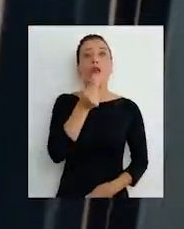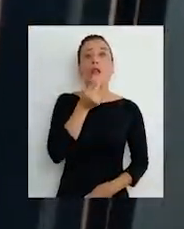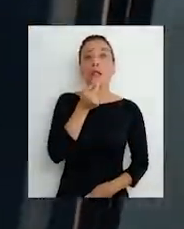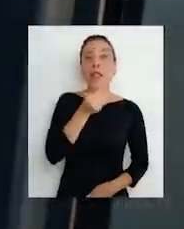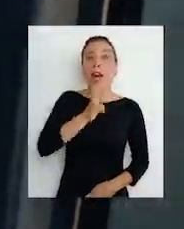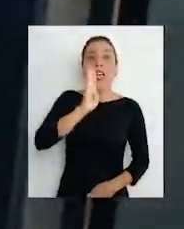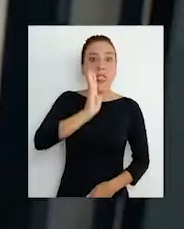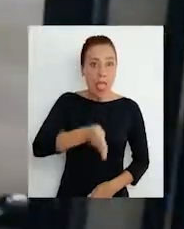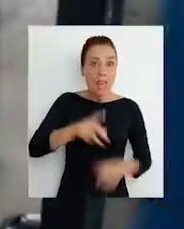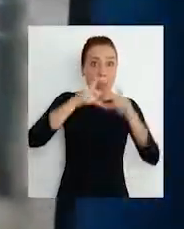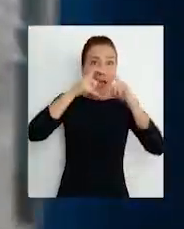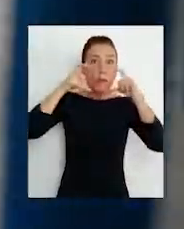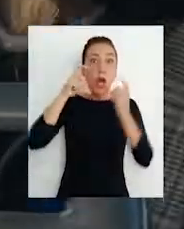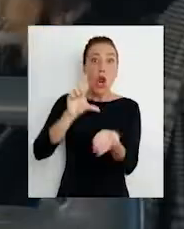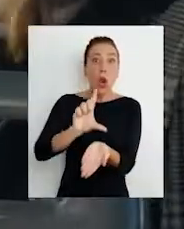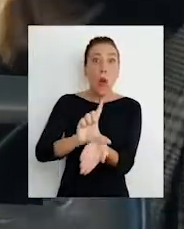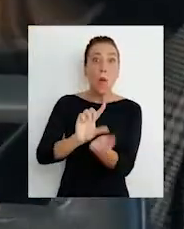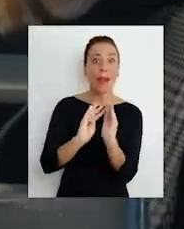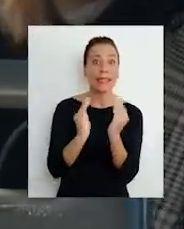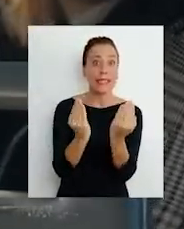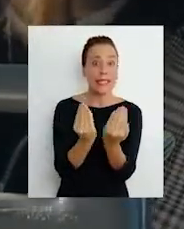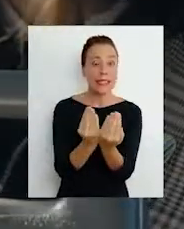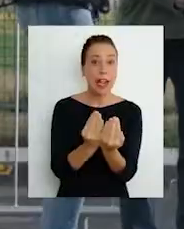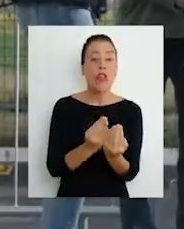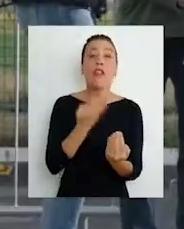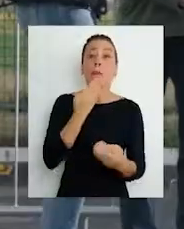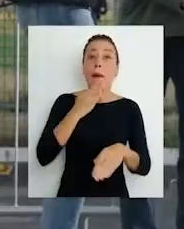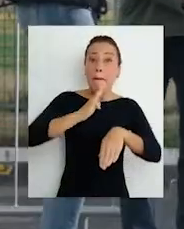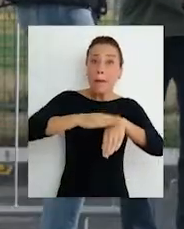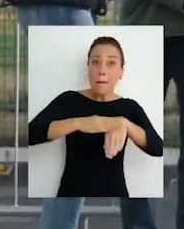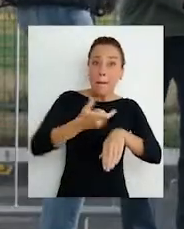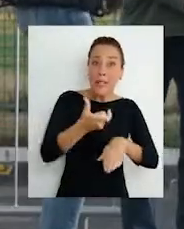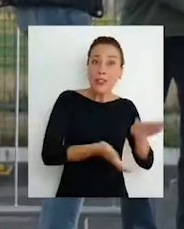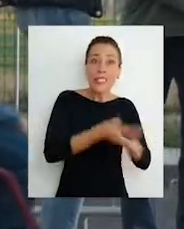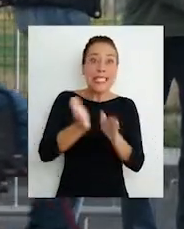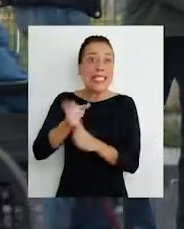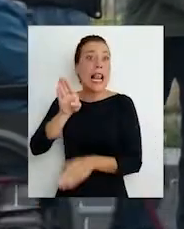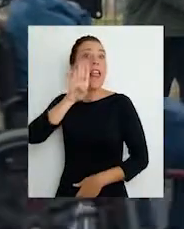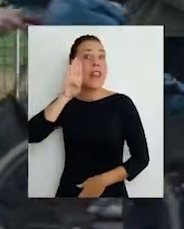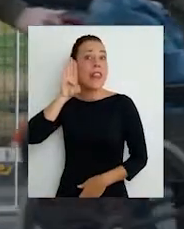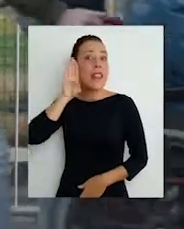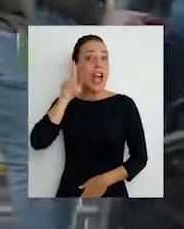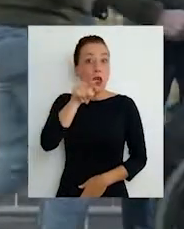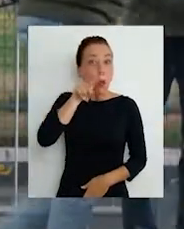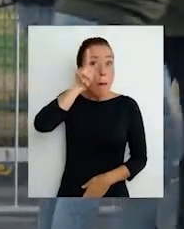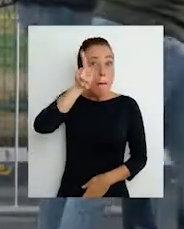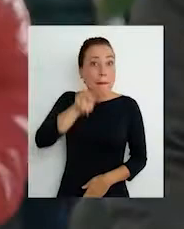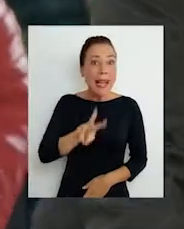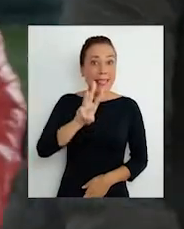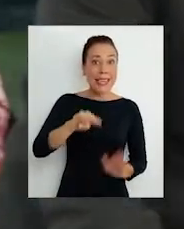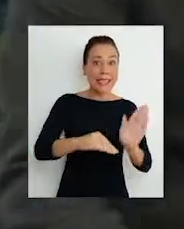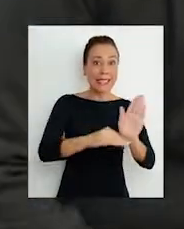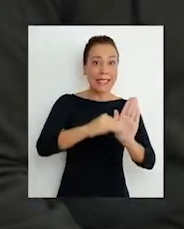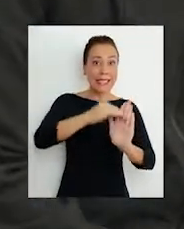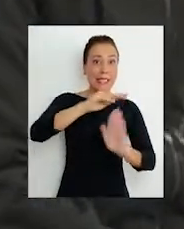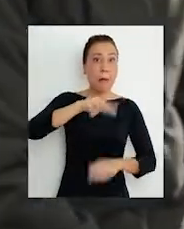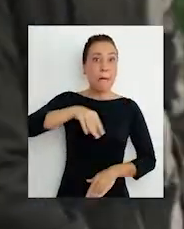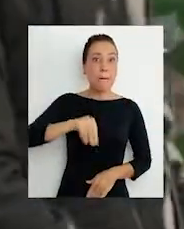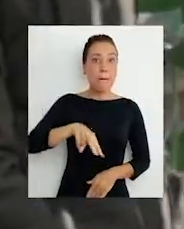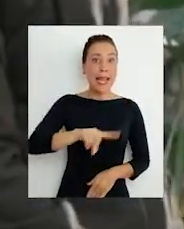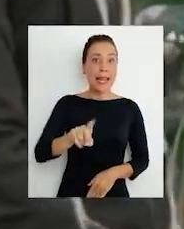verde, con mascarilla obligatoria en lugares cerrados y con pase de movilidad al día. Conoce las tres fases